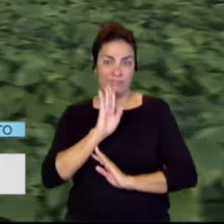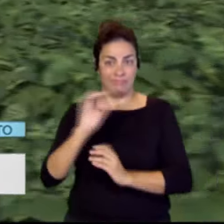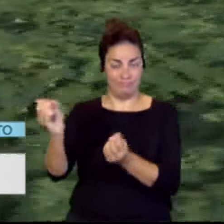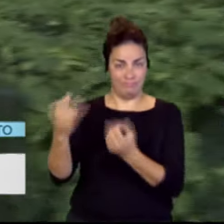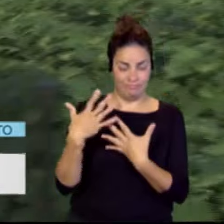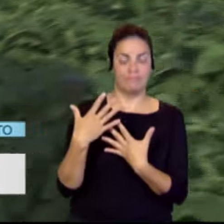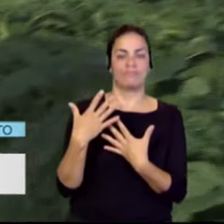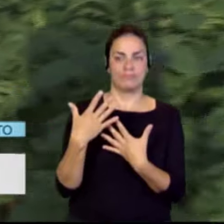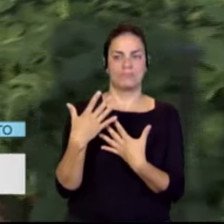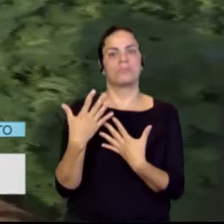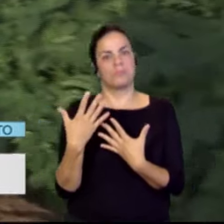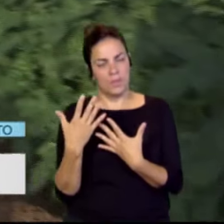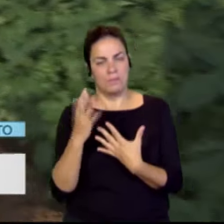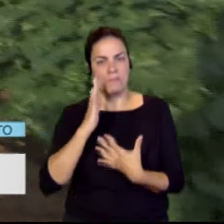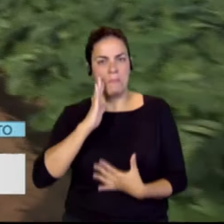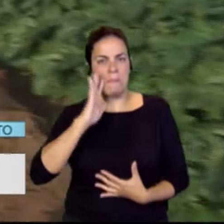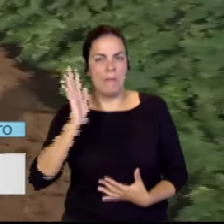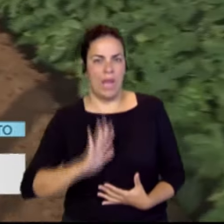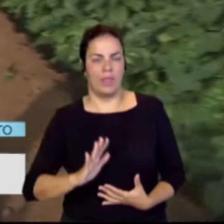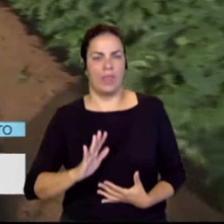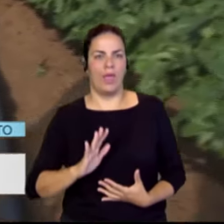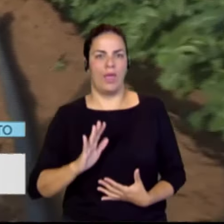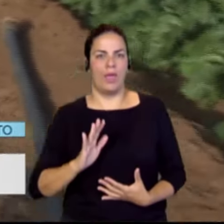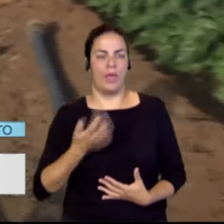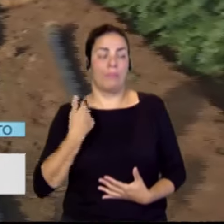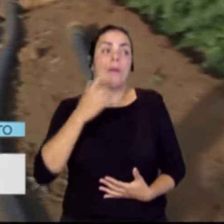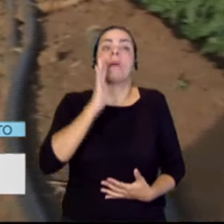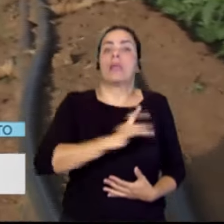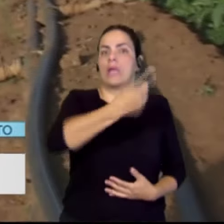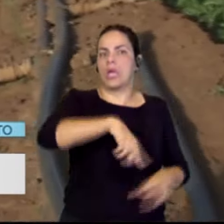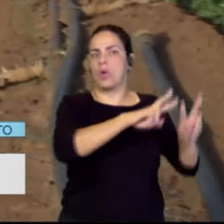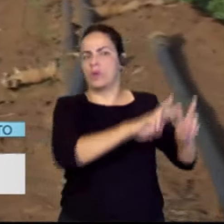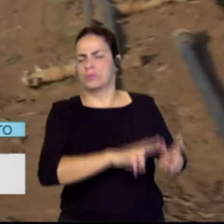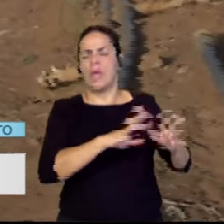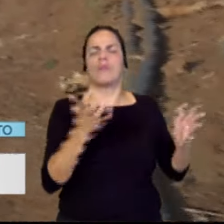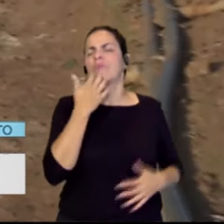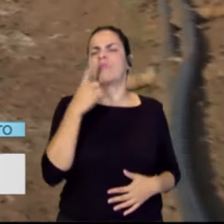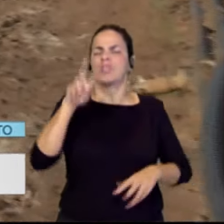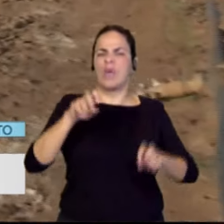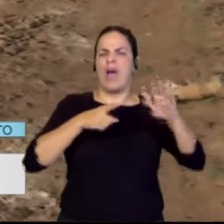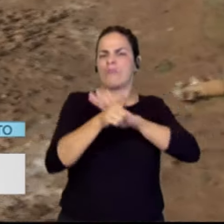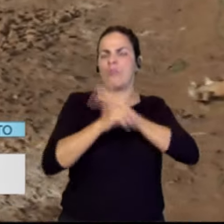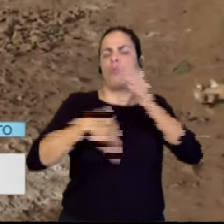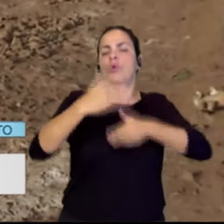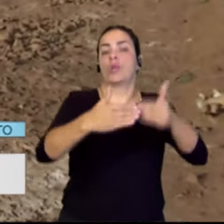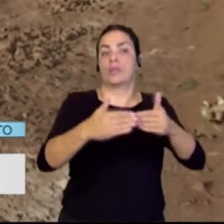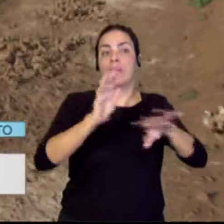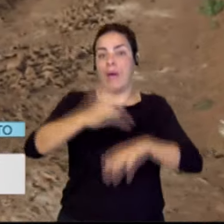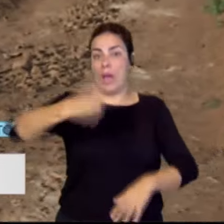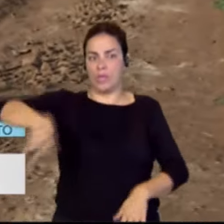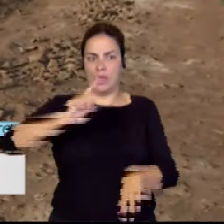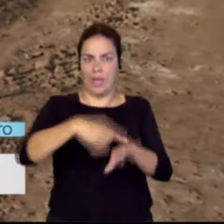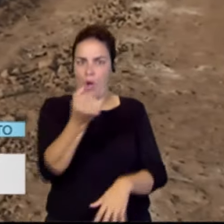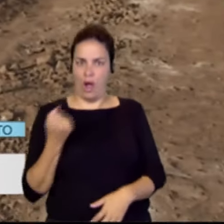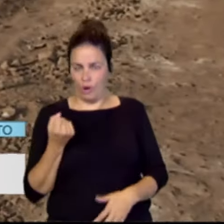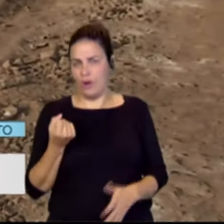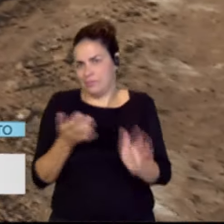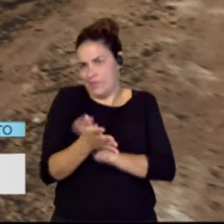que parece que los están estudiando pero por ejemplo el de la burocracia a ustedes les ahorra tiempo algo